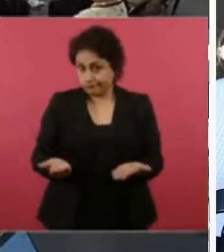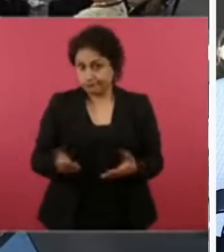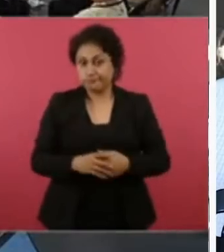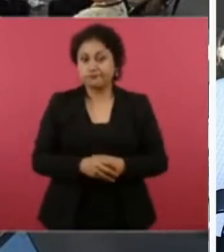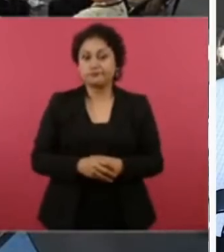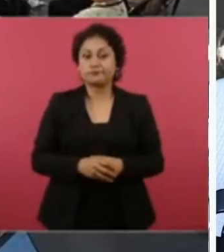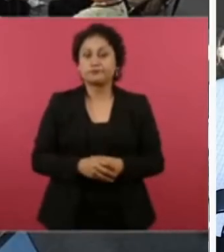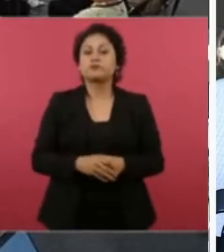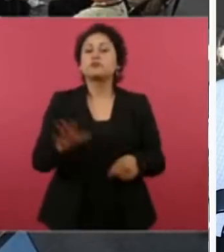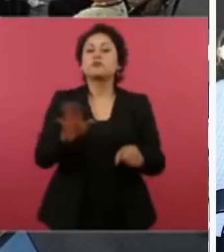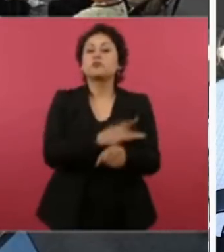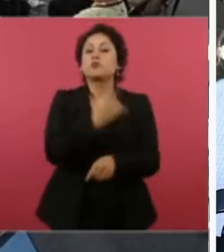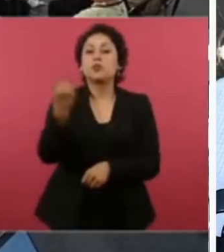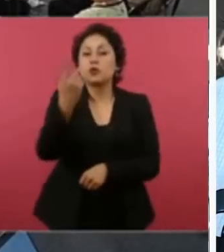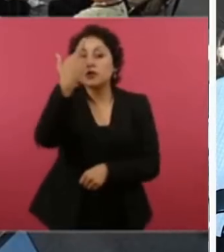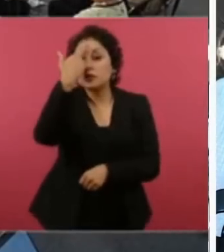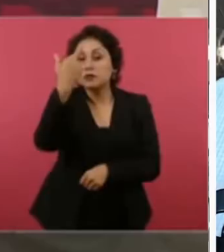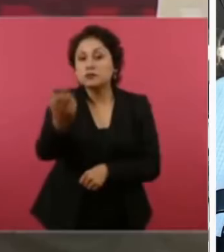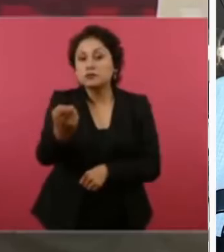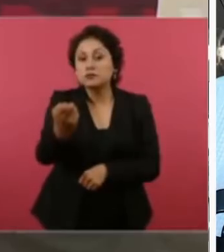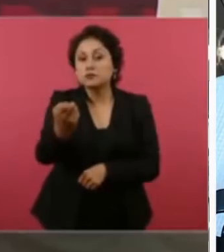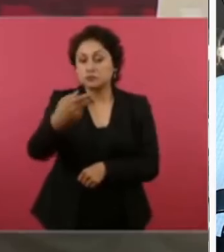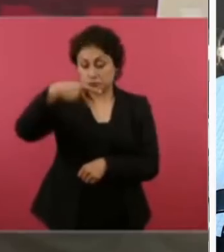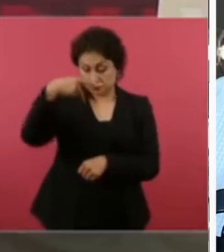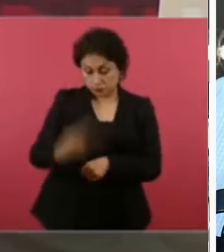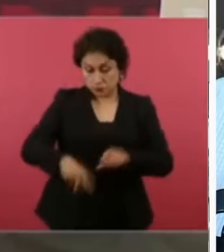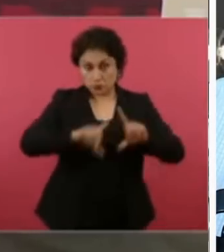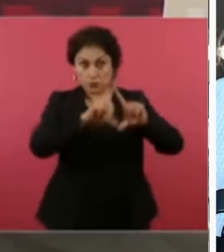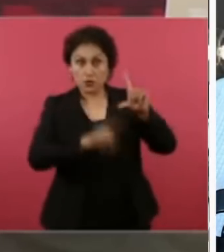porque en México hay